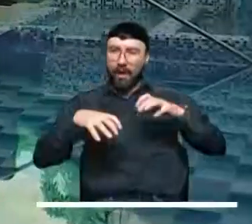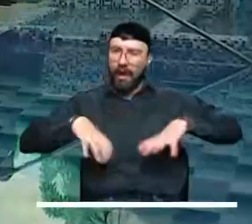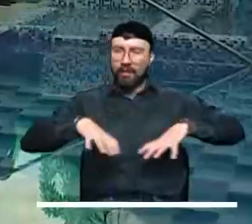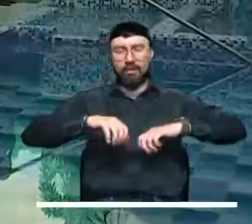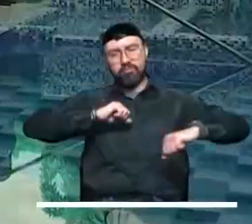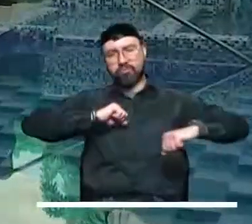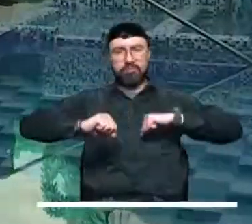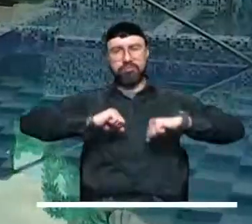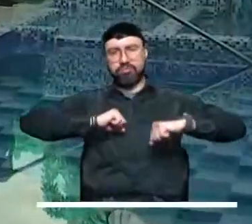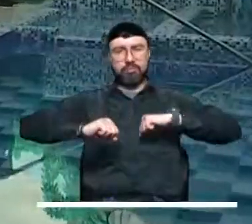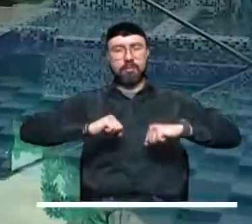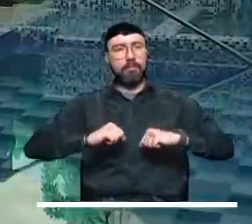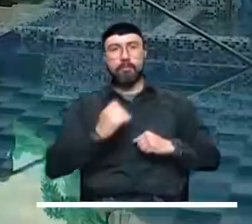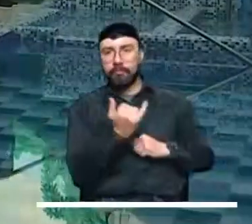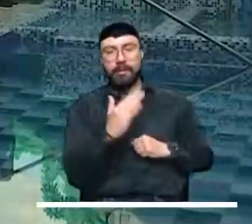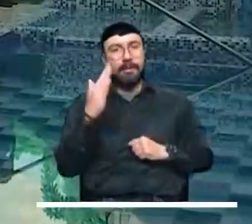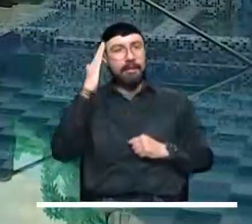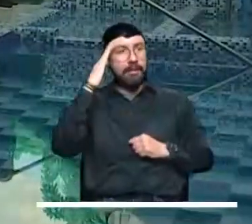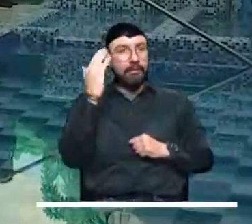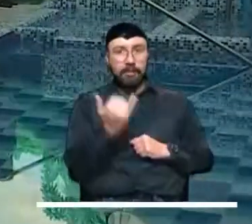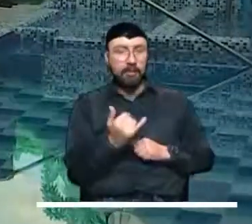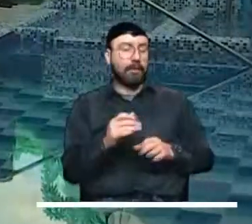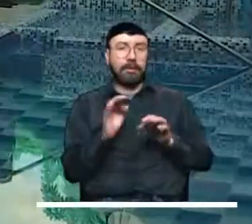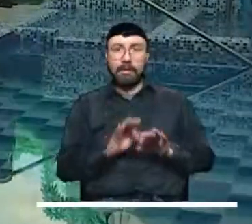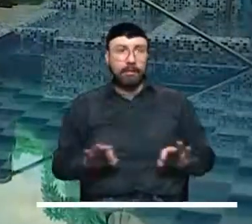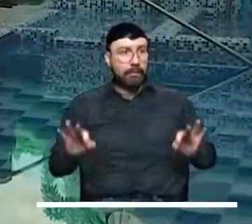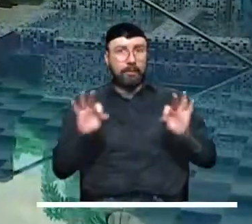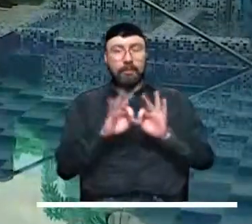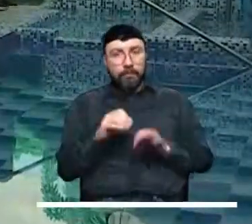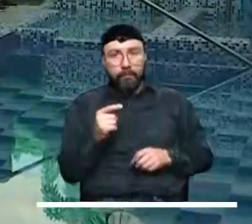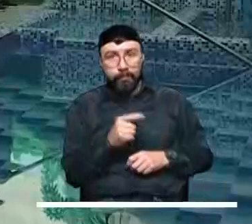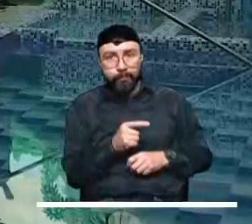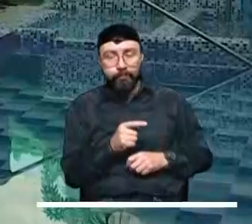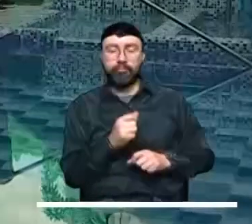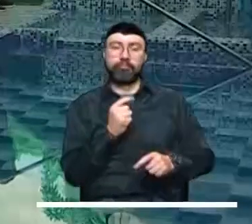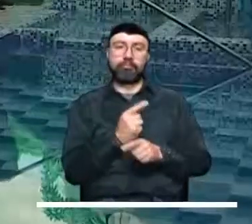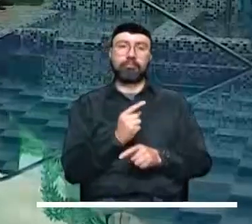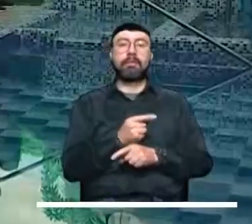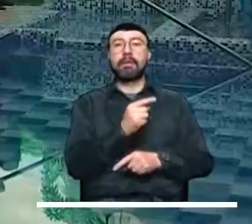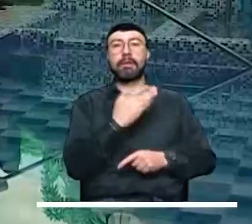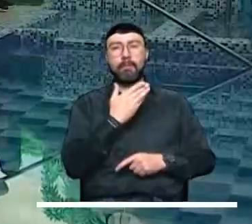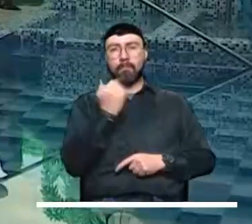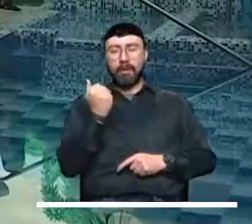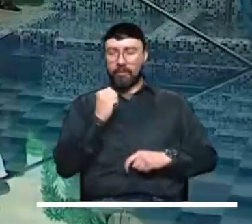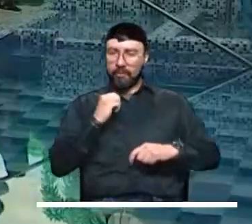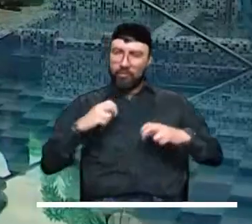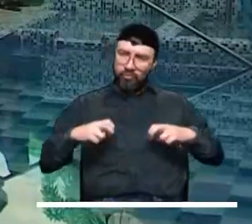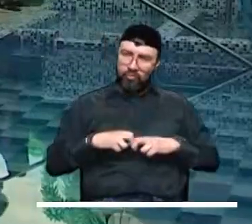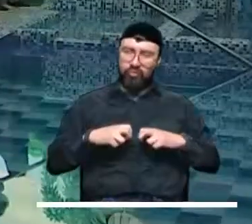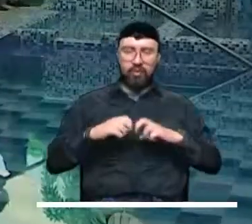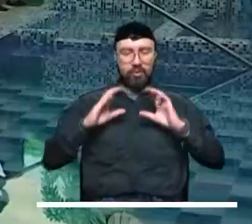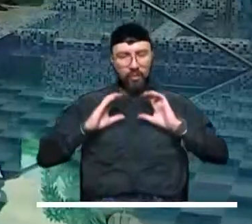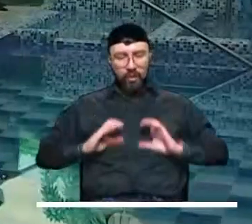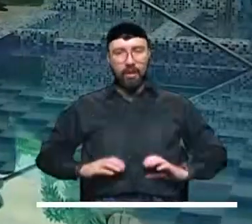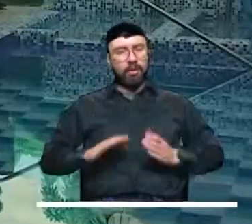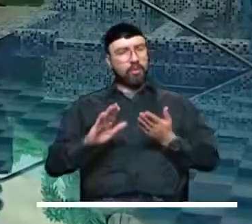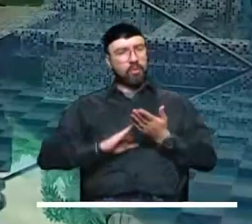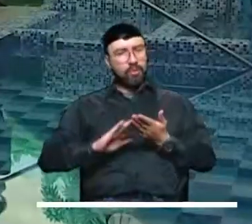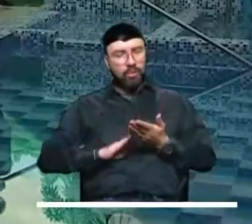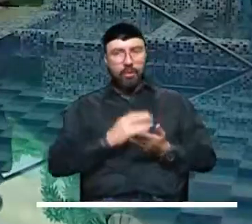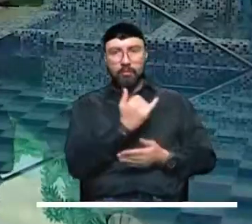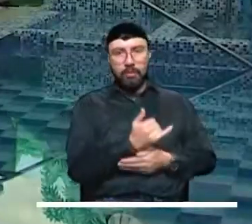solares porque, sin lugar a dudas, es una fuente importante para mejorar la energía del cuerpo, corregir el